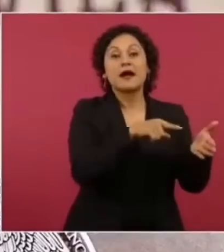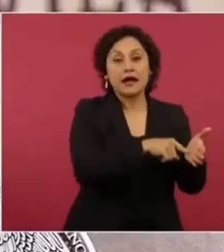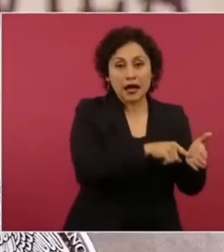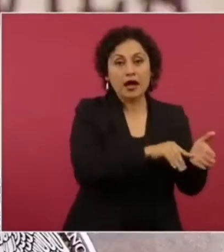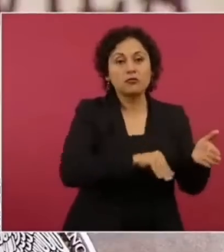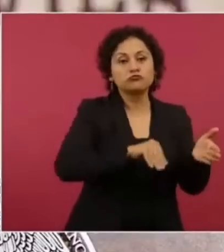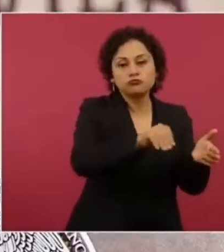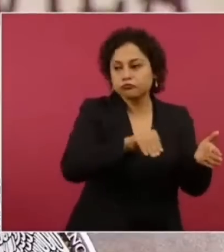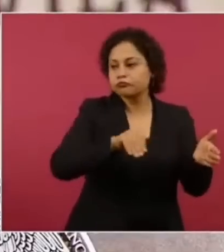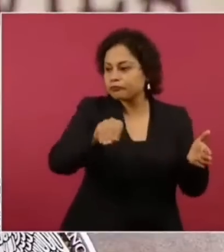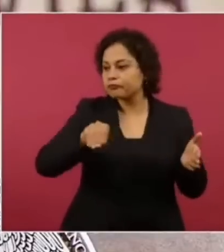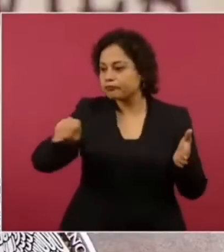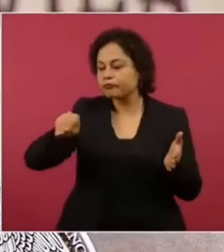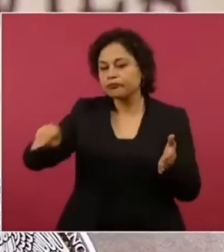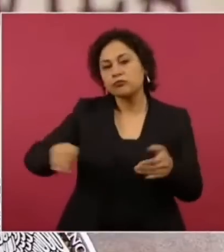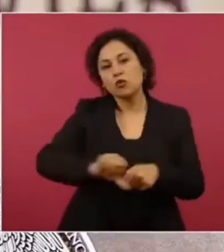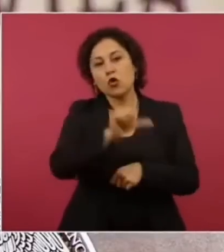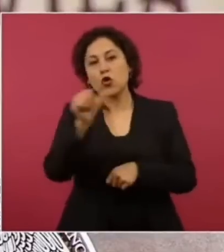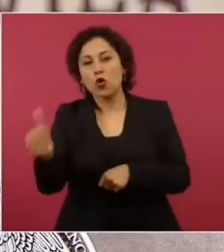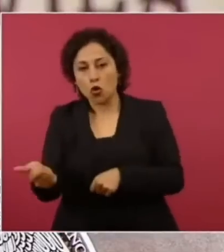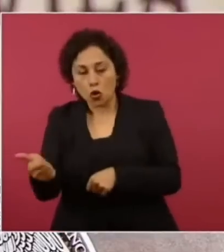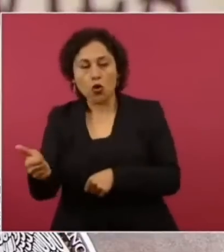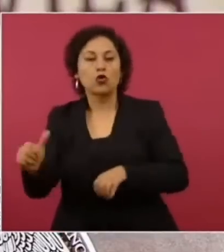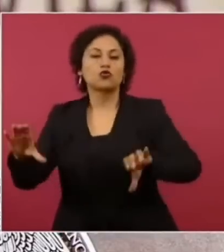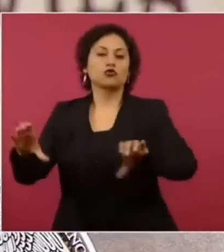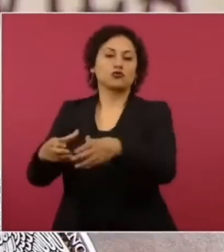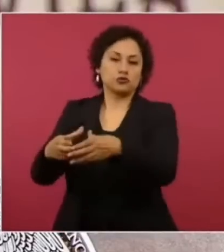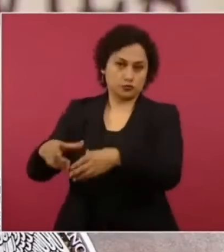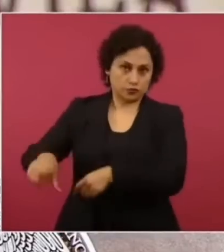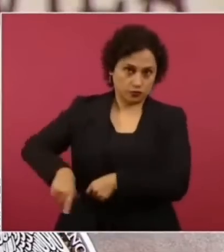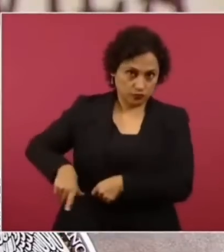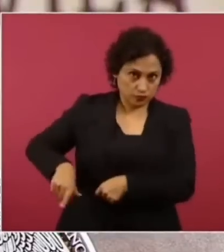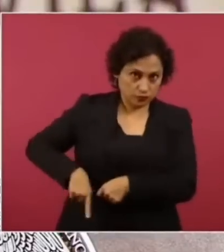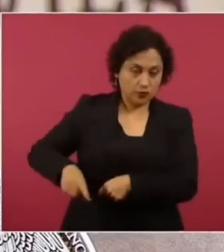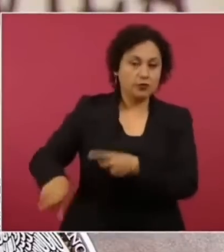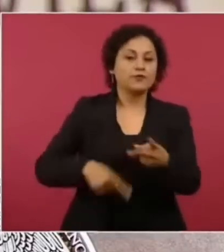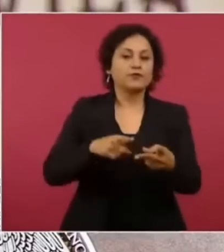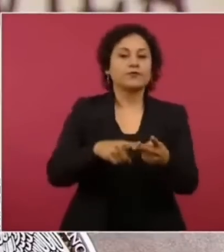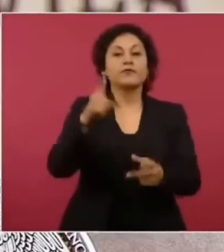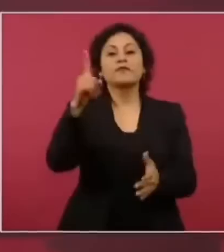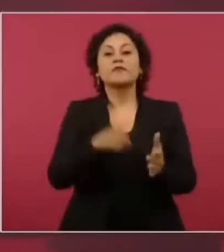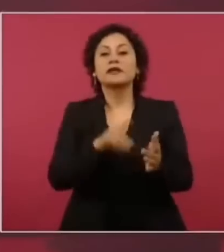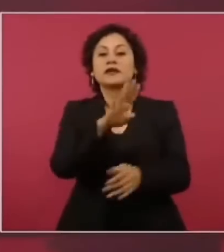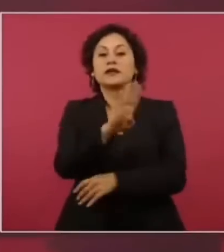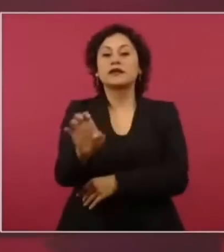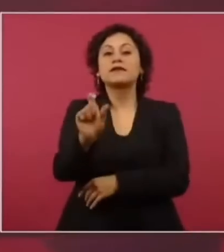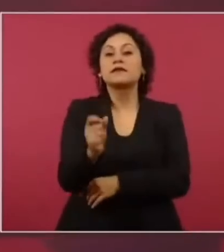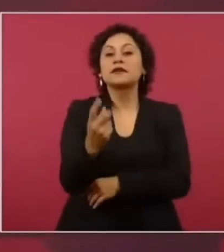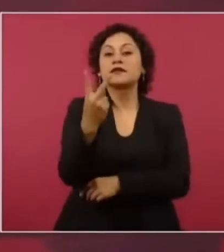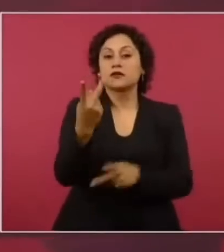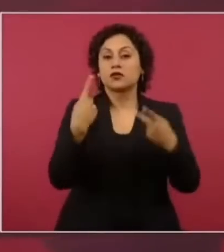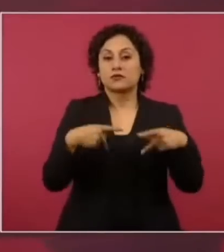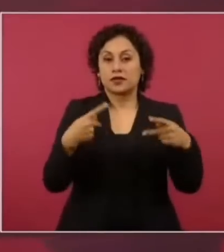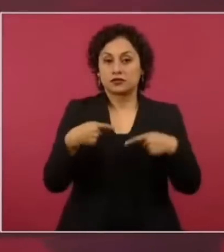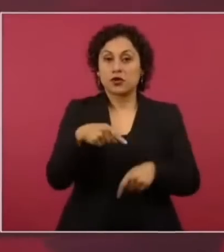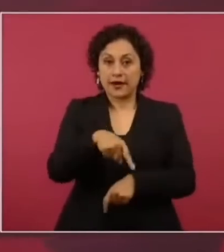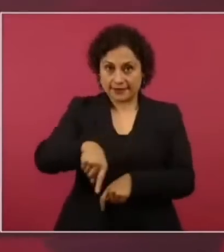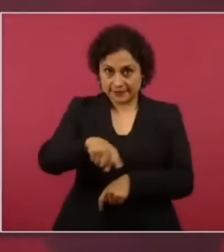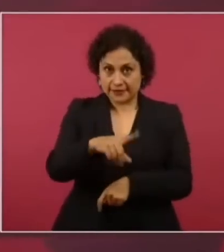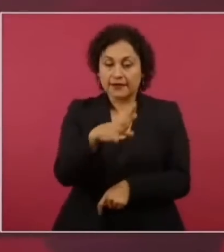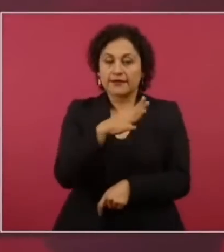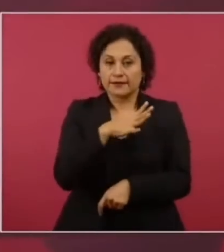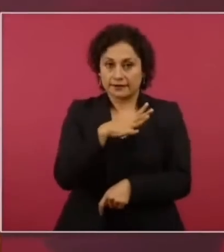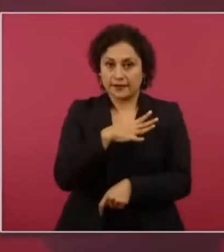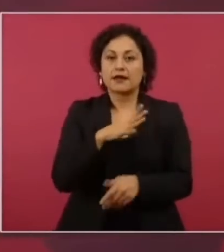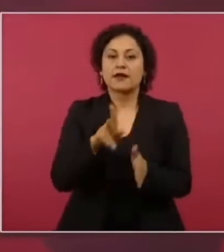las dependencias públicas, así como a las otras 1,522 que actualmente cuentan con